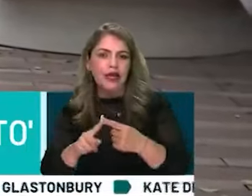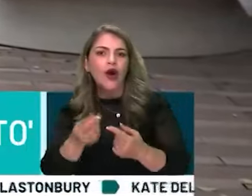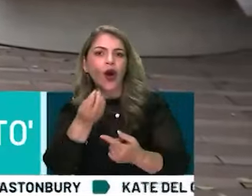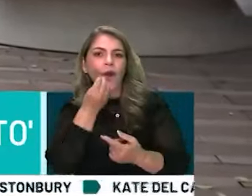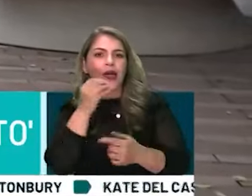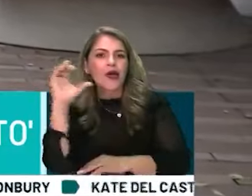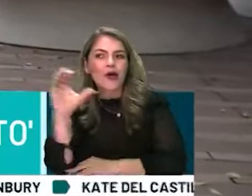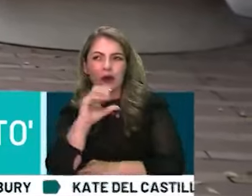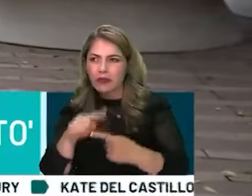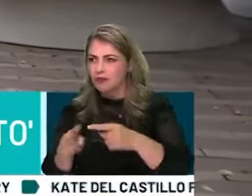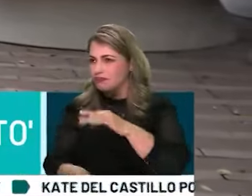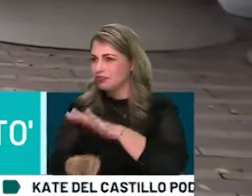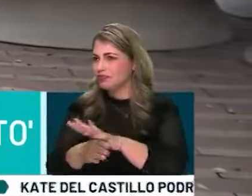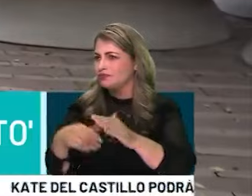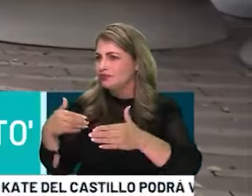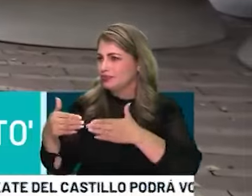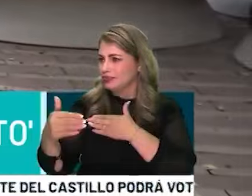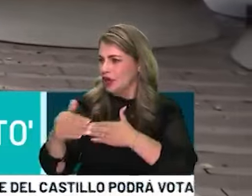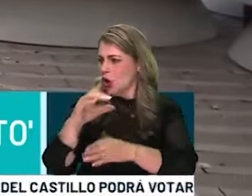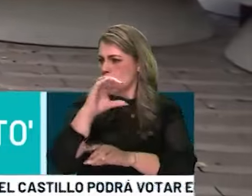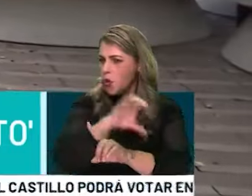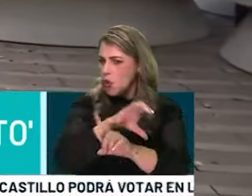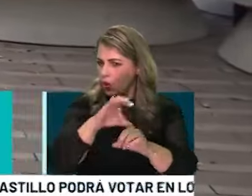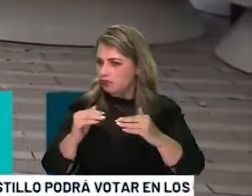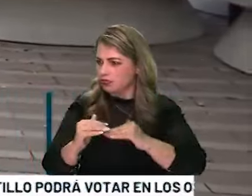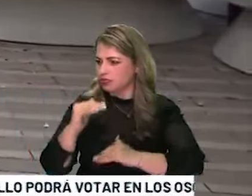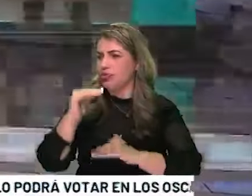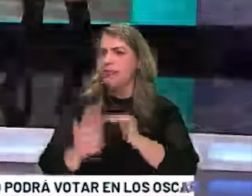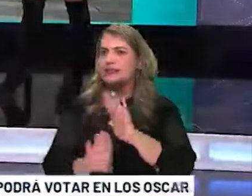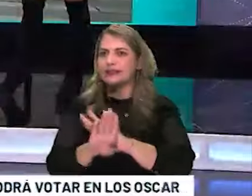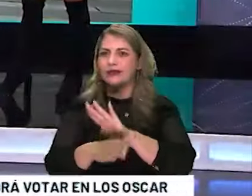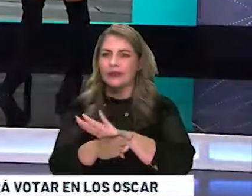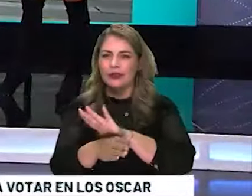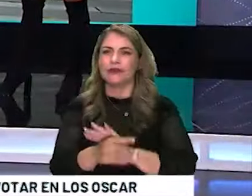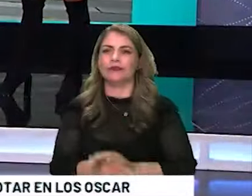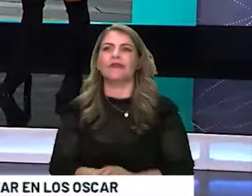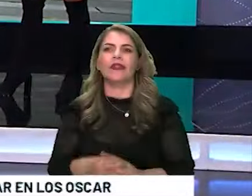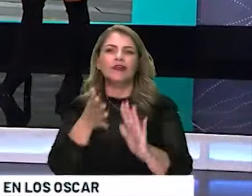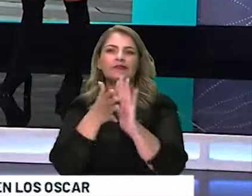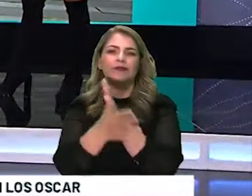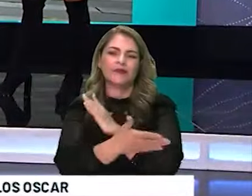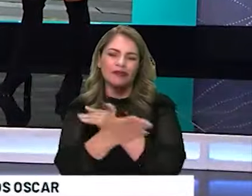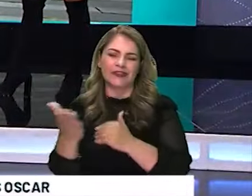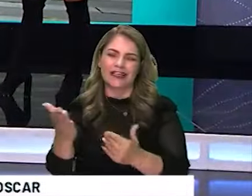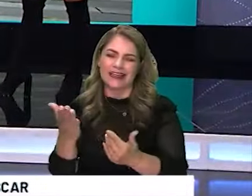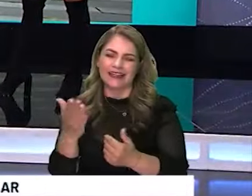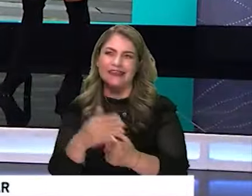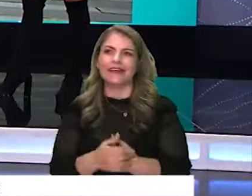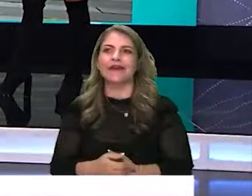y enriqueciendo culturalmente nuestro departamento. Eso es toda la información, Maribel. Continúen ustedes en estudio con más. Feliz tarde.